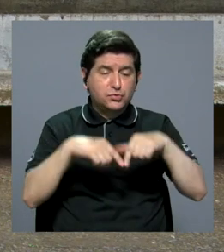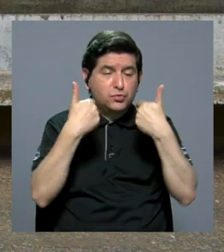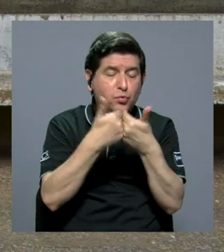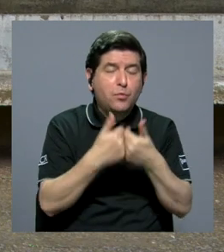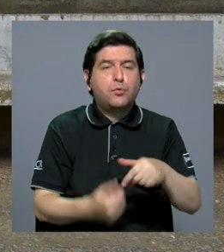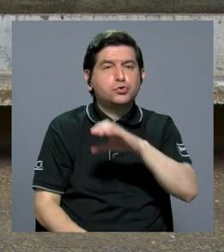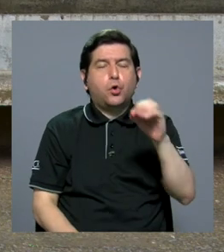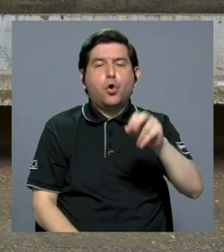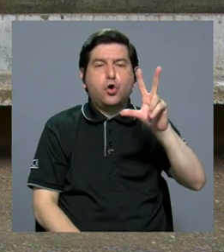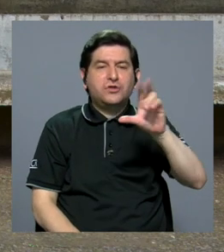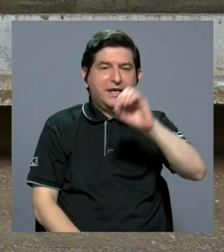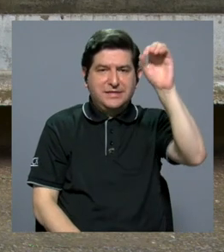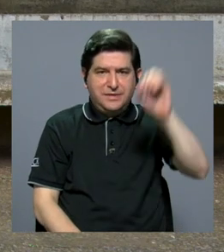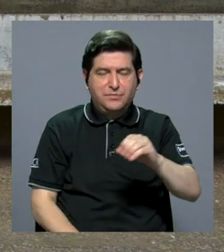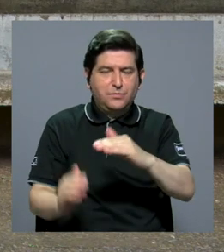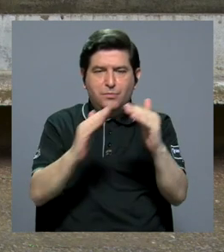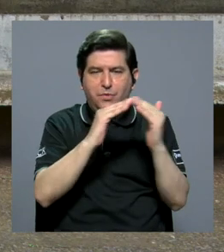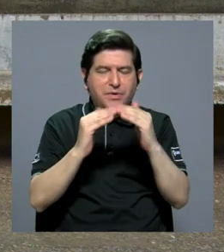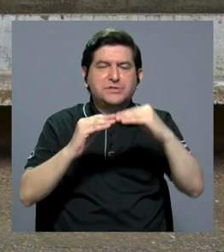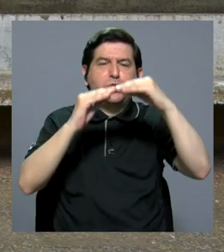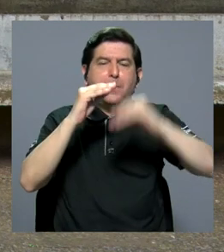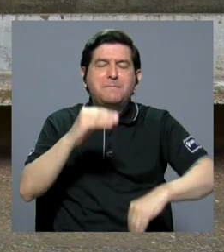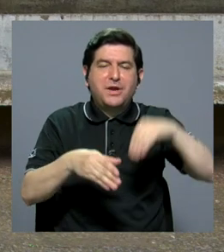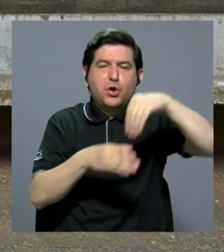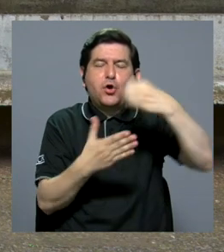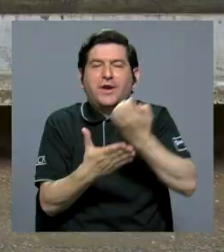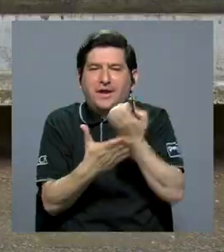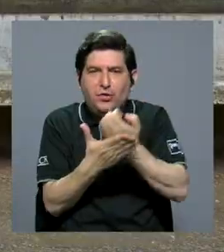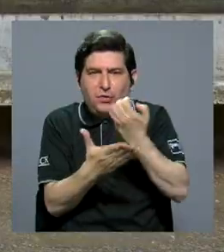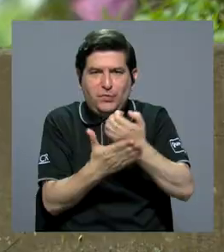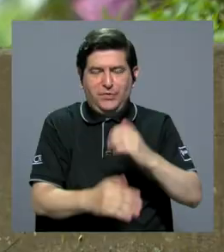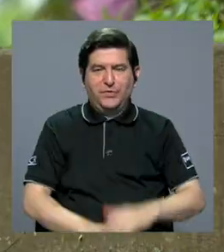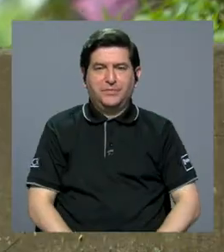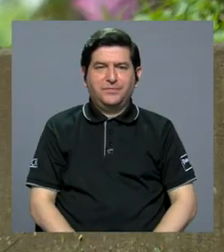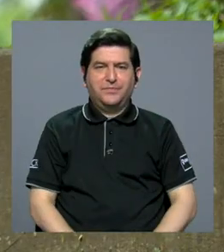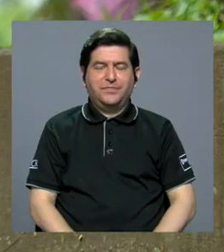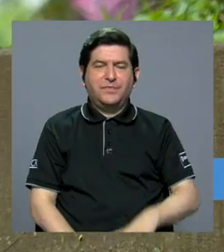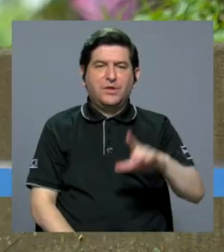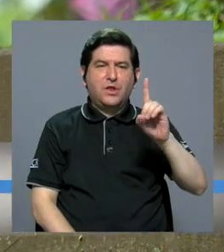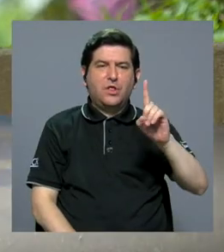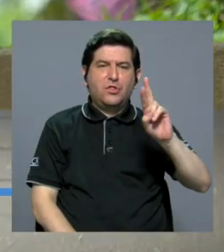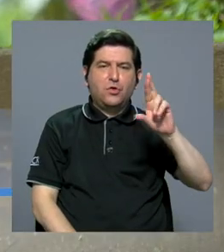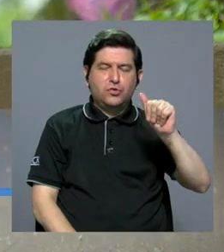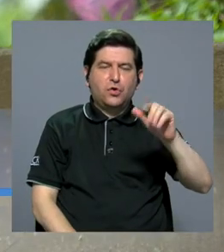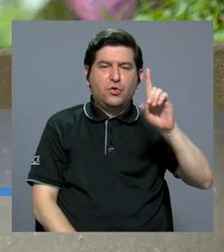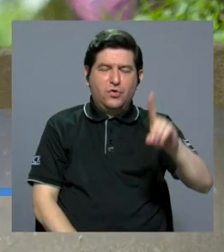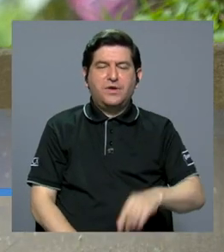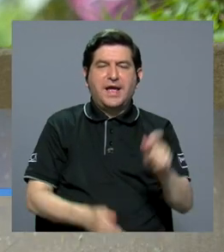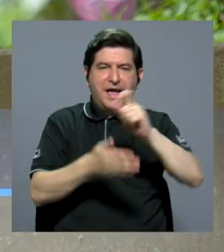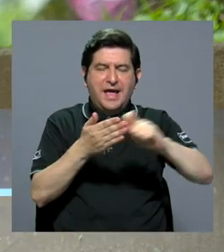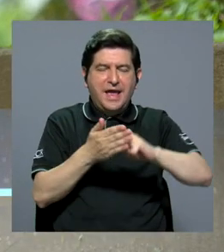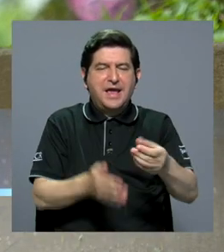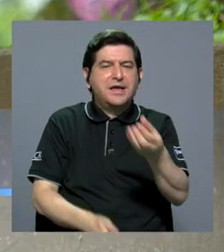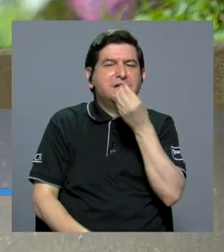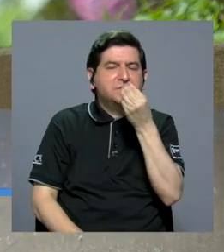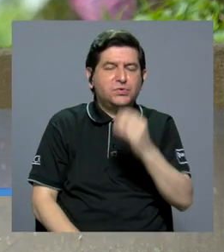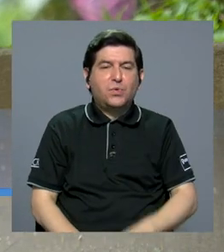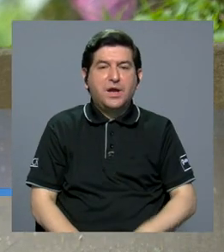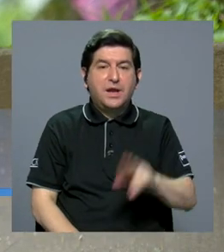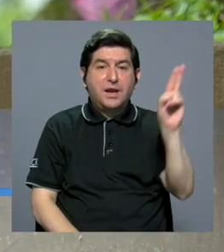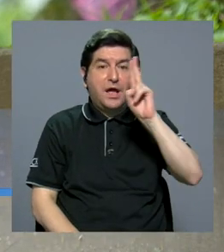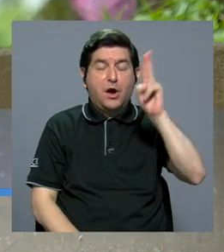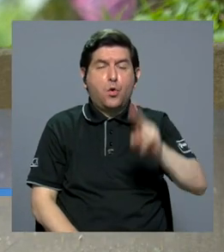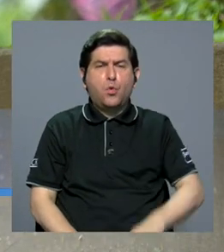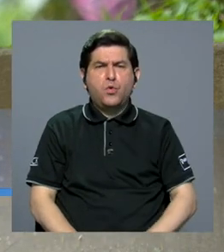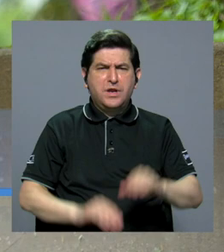ese 30% de la población con menores ingresos. Doctora Dumandi, la Escuela de Nutrición ha sido una